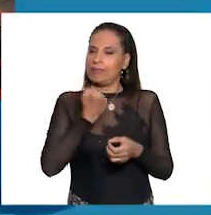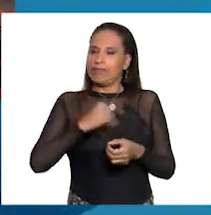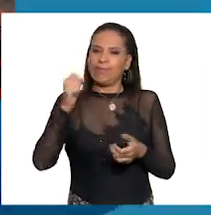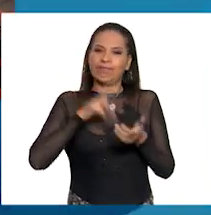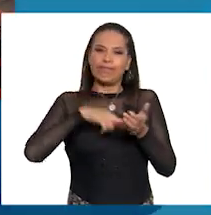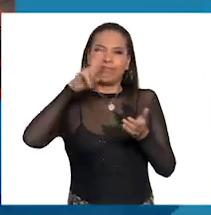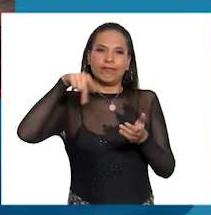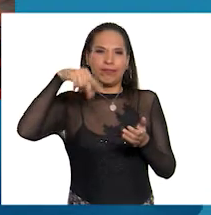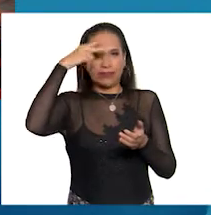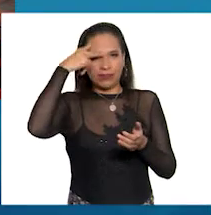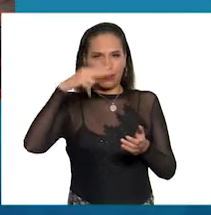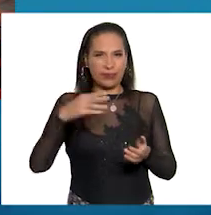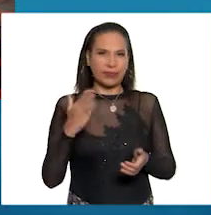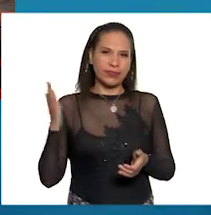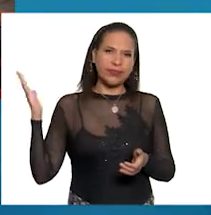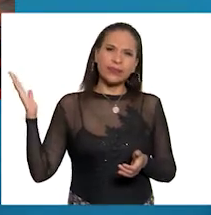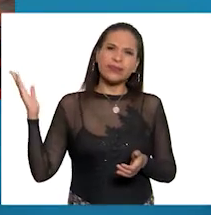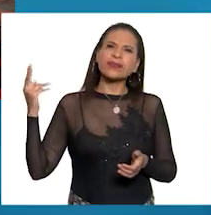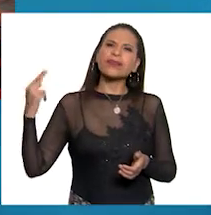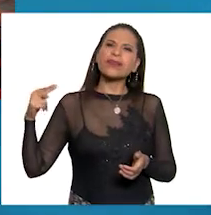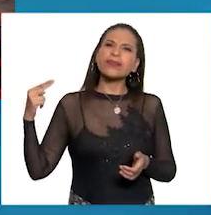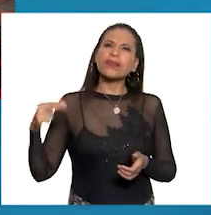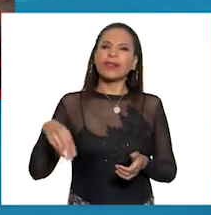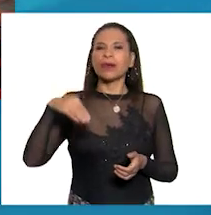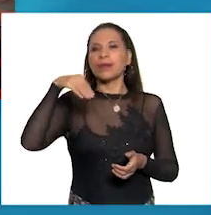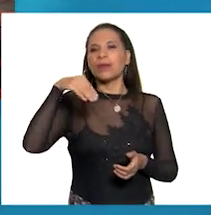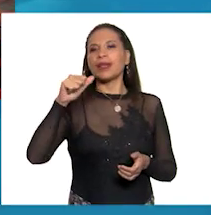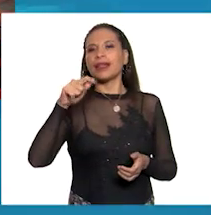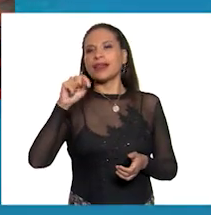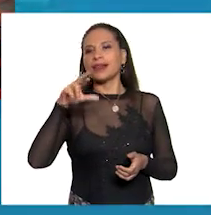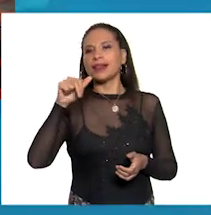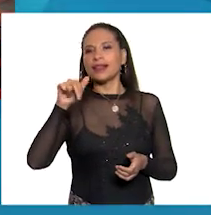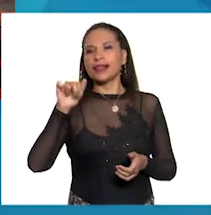del muralismo mexicano, y se titula Maternidad.